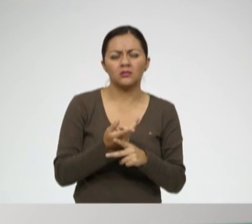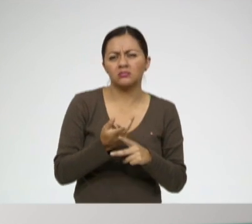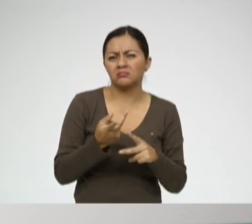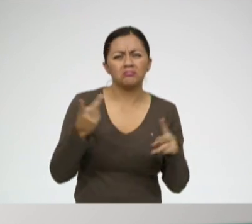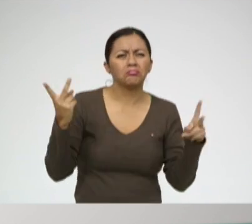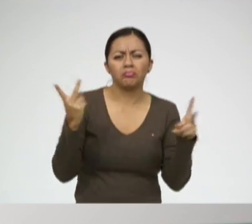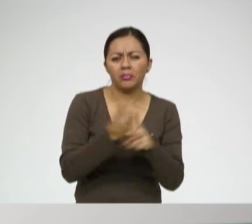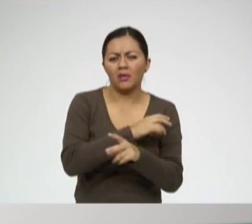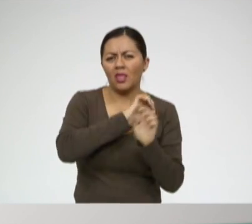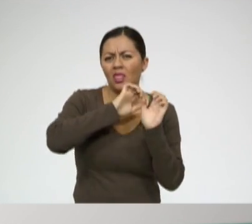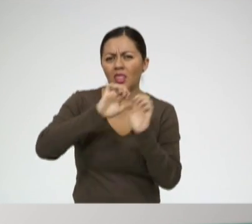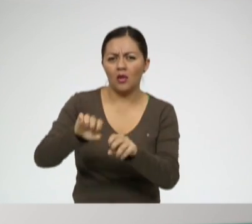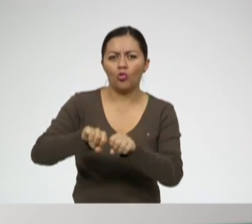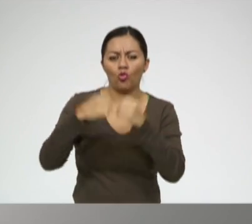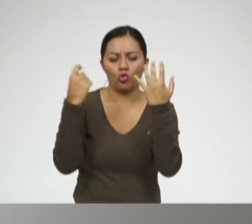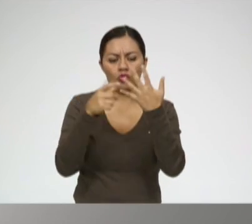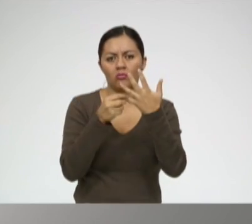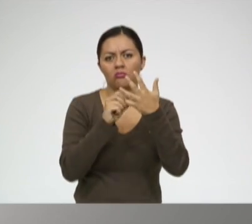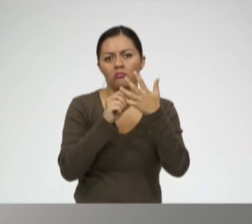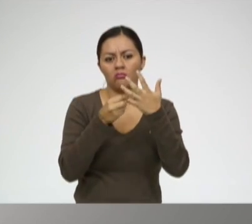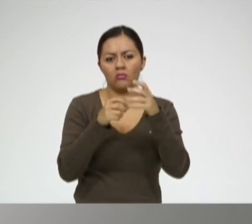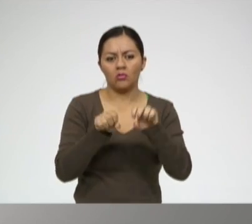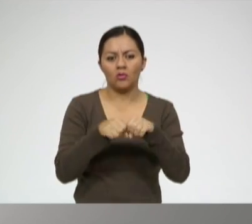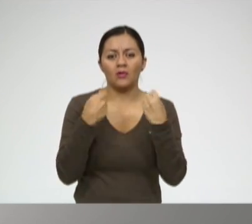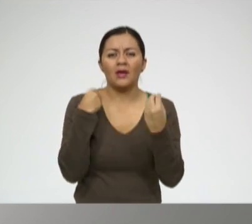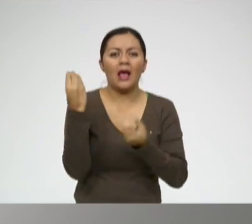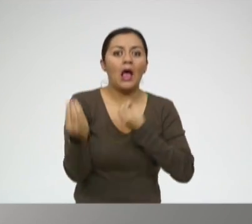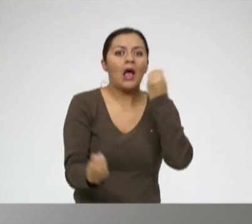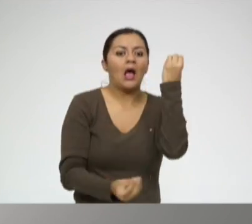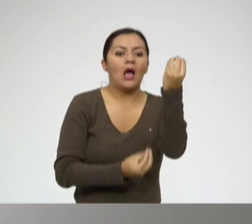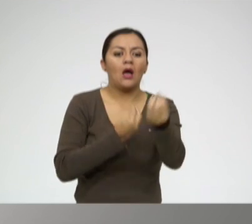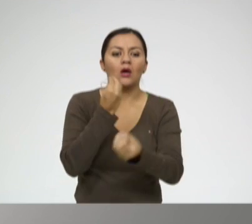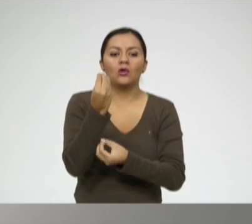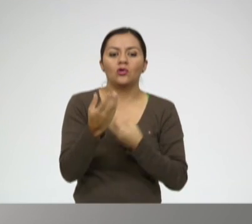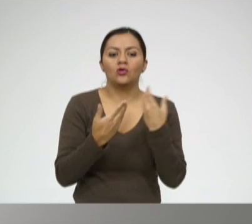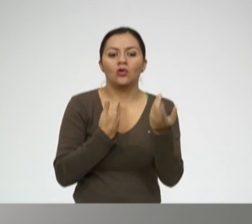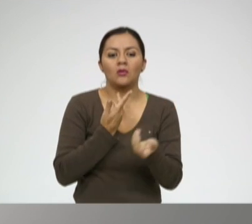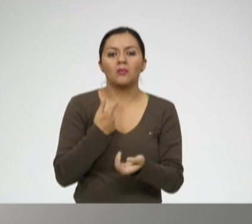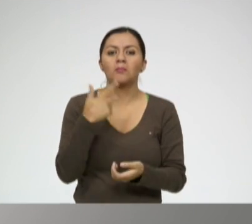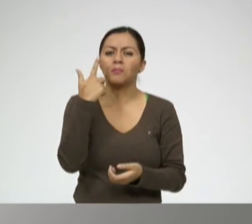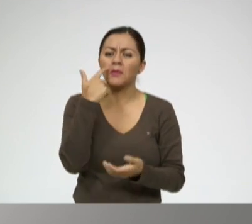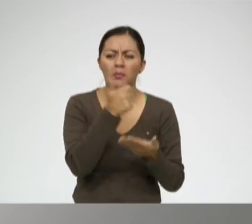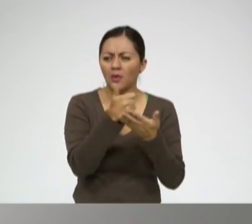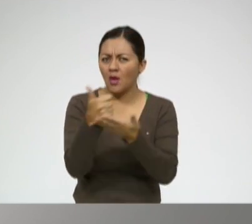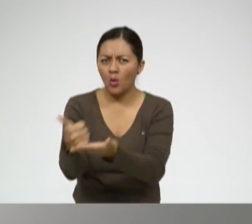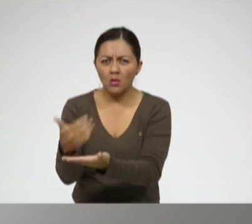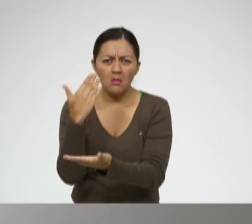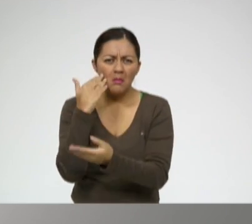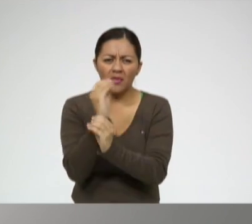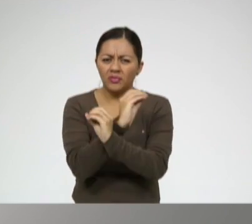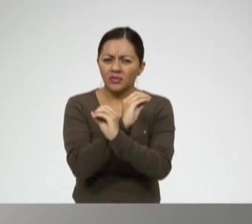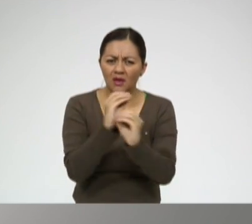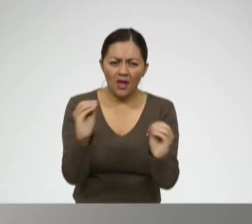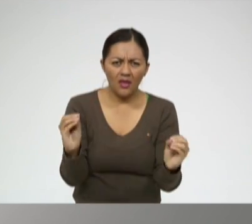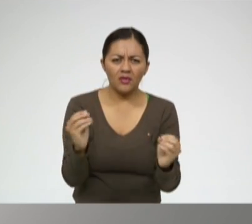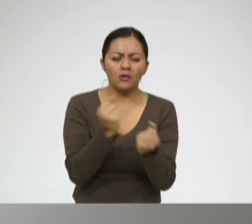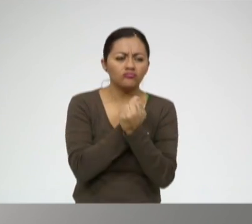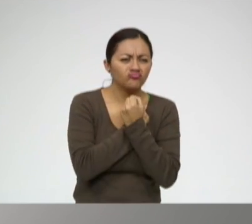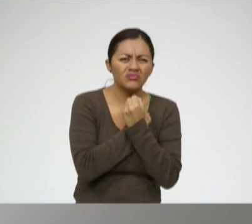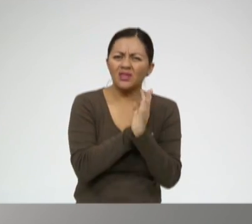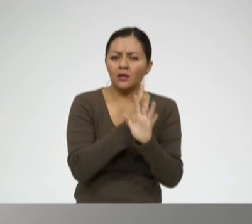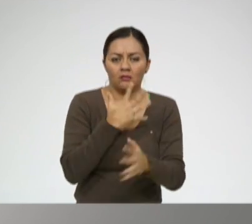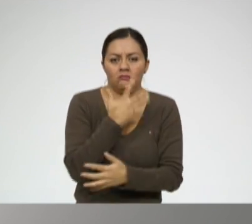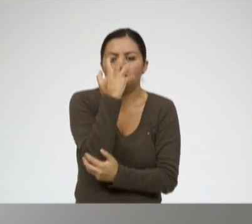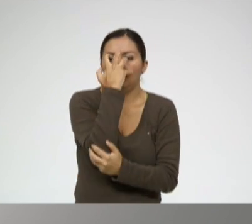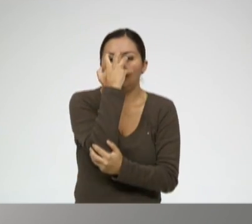casi le hizo quebrar el dedo. Y yo no sabía qué hacer. Mi papi no ayudaba a mi mami, a veces no nos daba cariño cuando